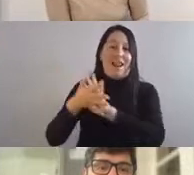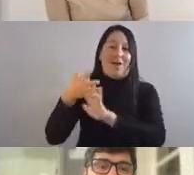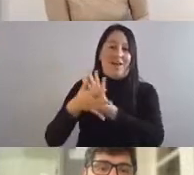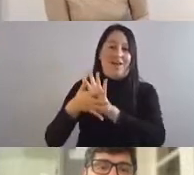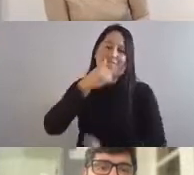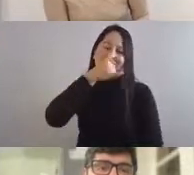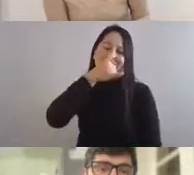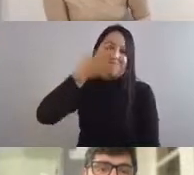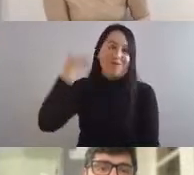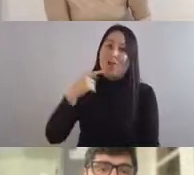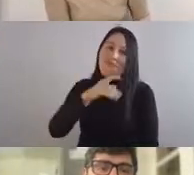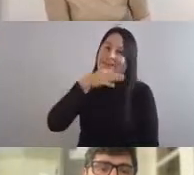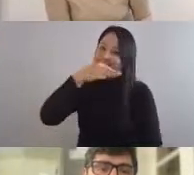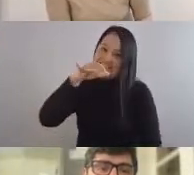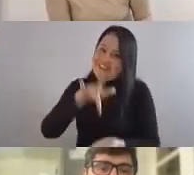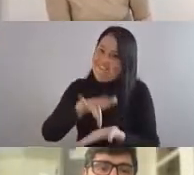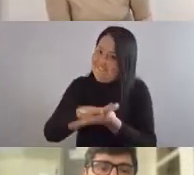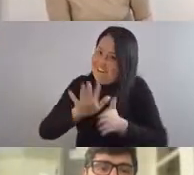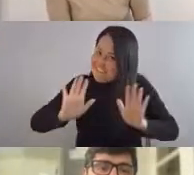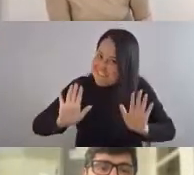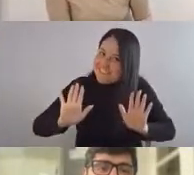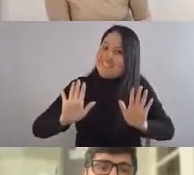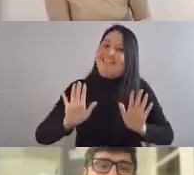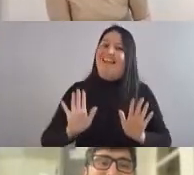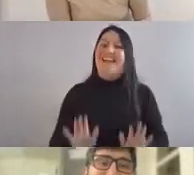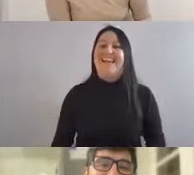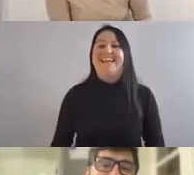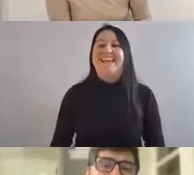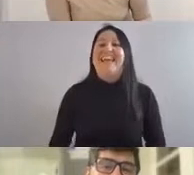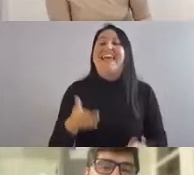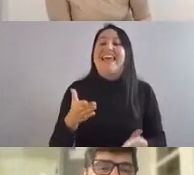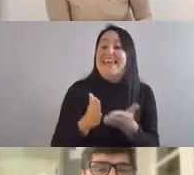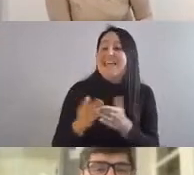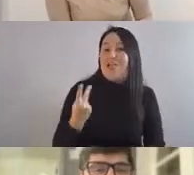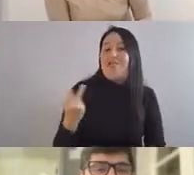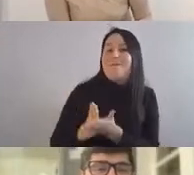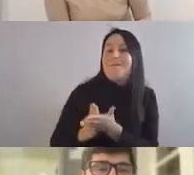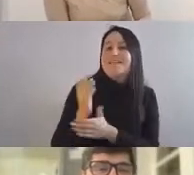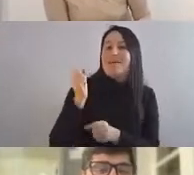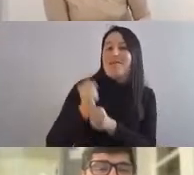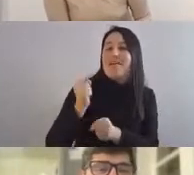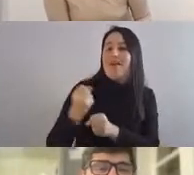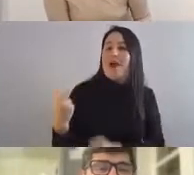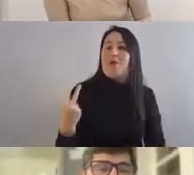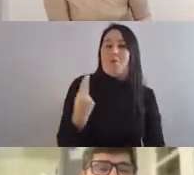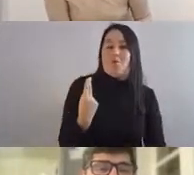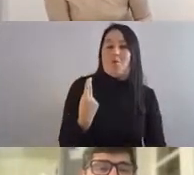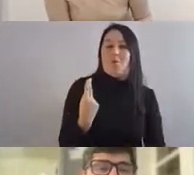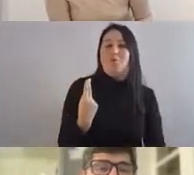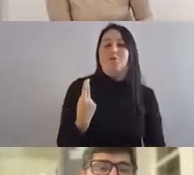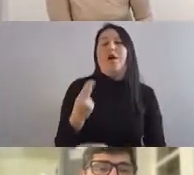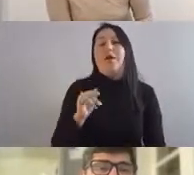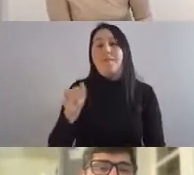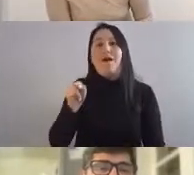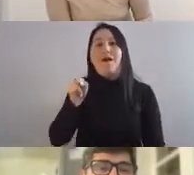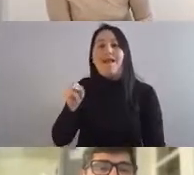años, eh, y después ya empezamos a trabajar juntos, después le entró a estudiar y después fue su intérprete de alumna,